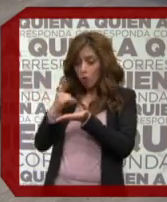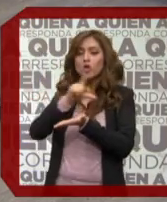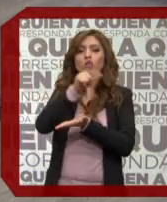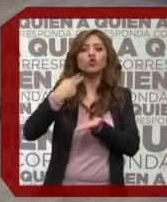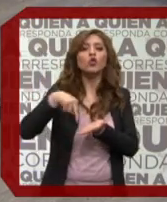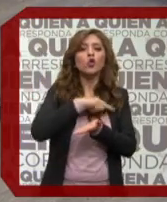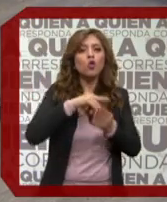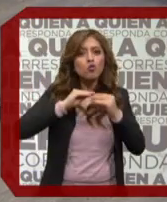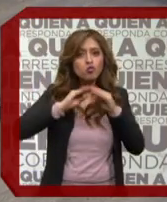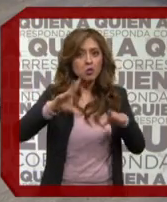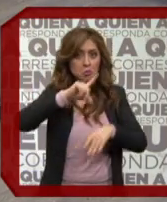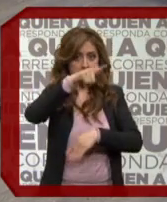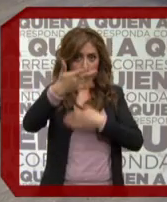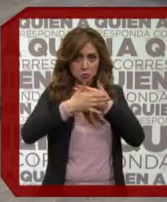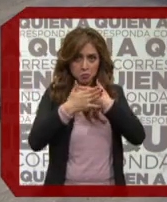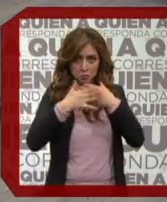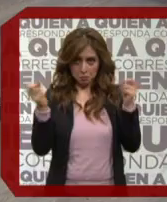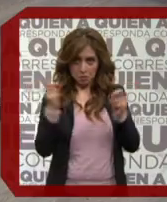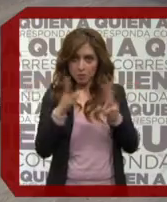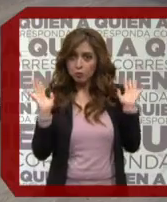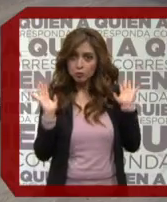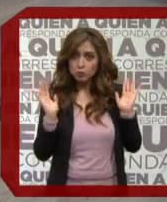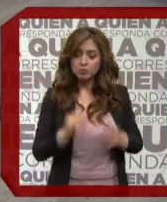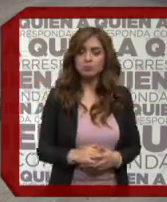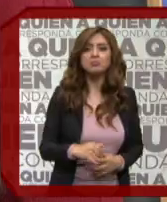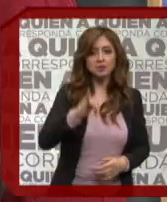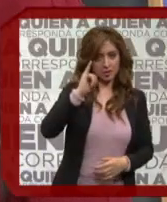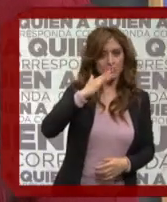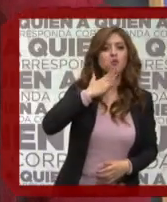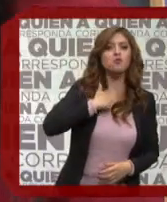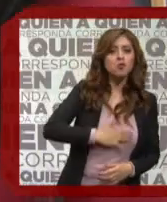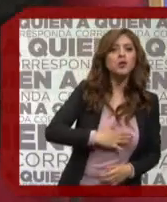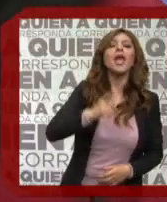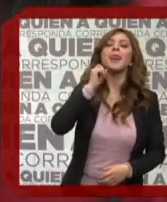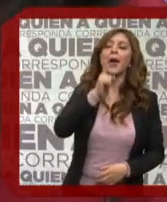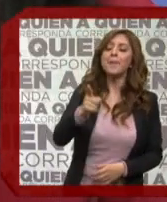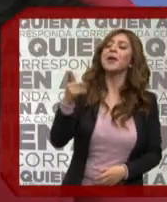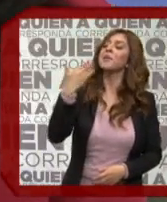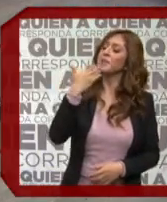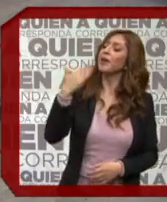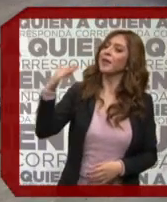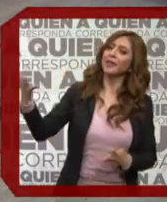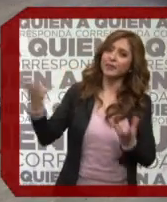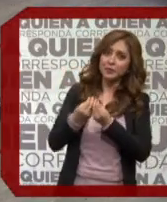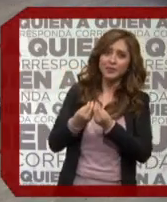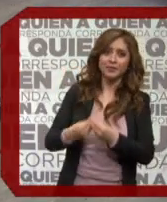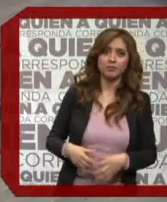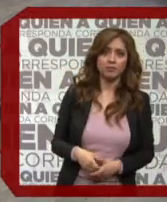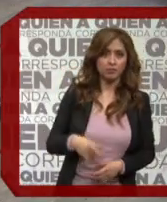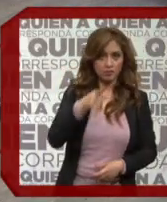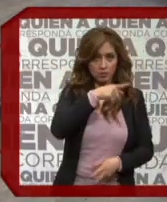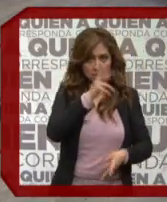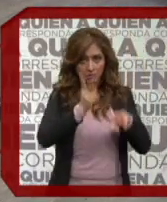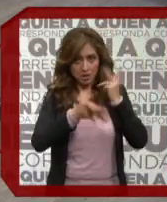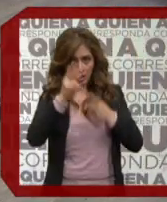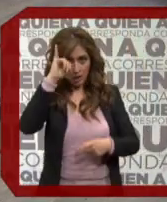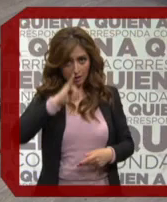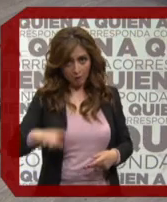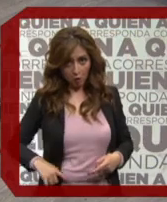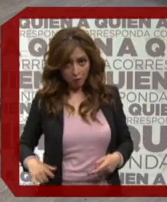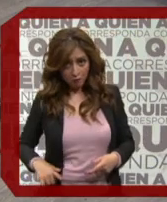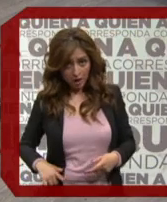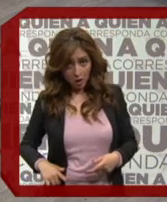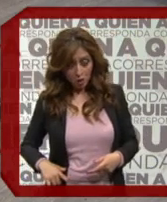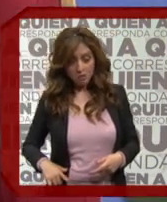justo y nos seguimos viendo. Justo justo. Y además de buena onda. De buena onda. ¿Ya hablaste con el jefe de gobierno? Claro. Sí, ya está todo listo.